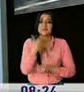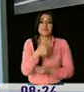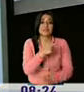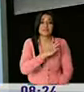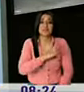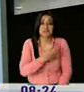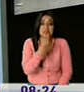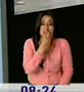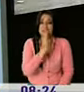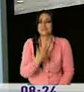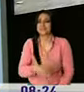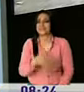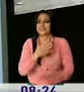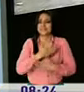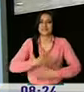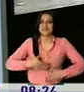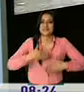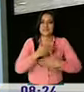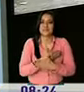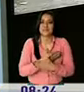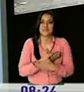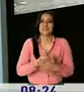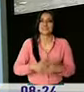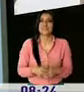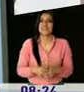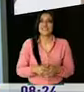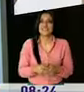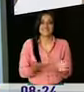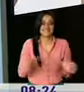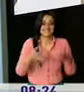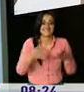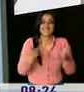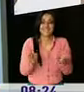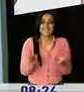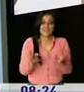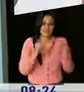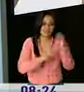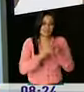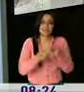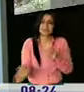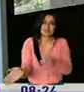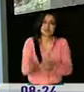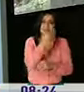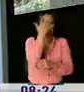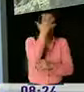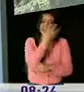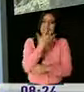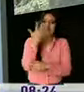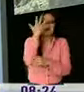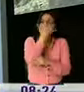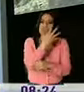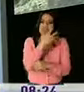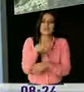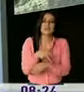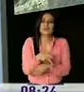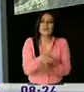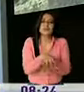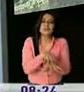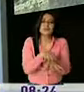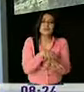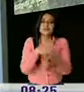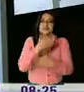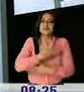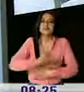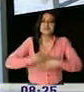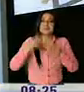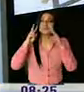sufrimiento, Dios mío! Con ese cervicangre. Hay que irse para Esmeraldas, suavecito y despacito, para disfrutar las maravillas de